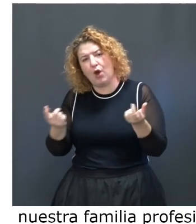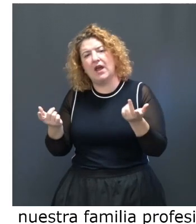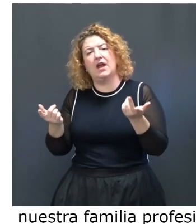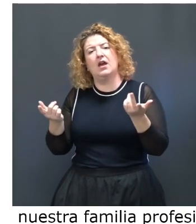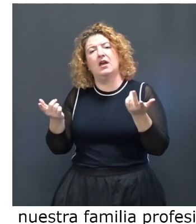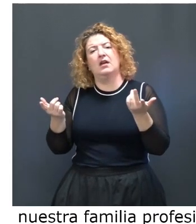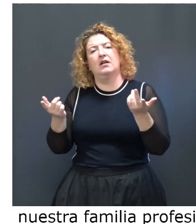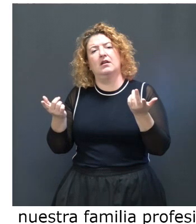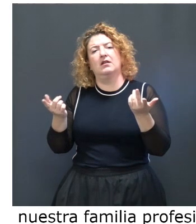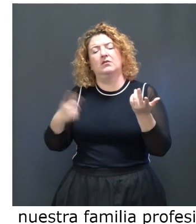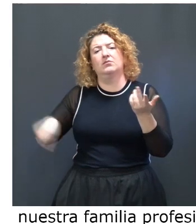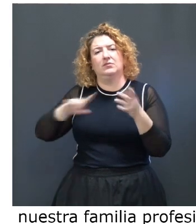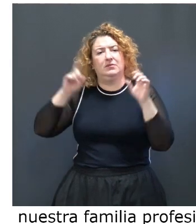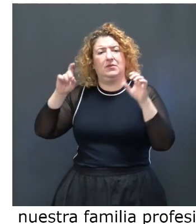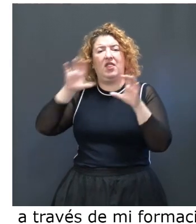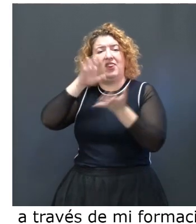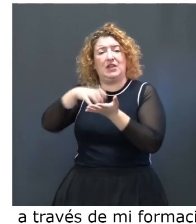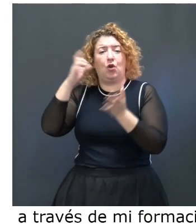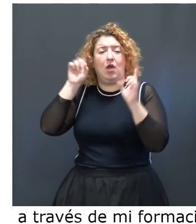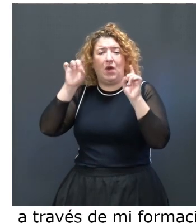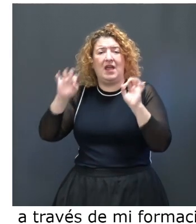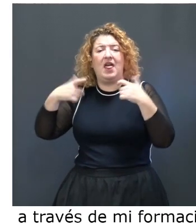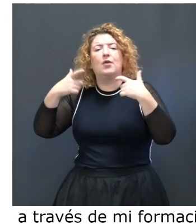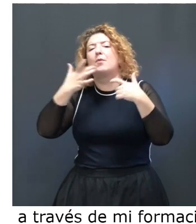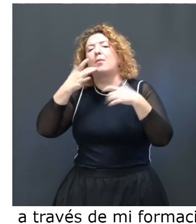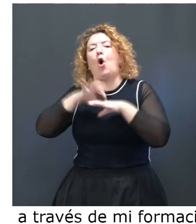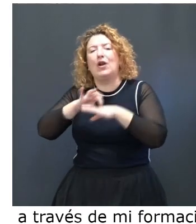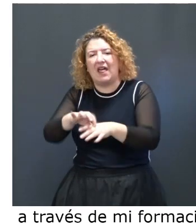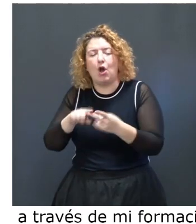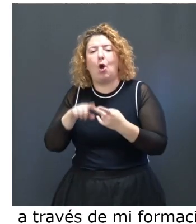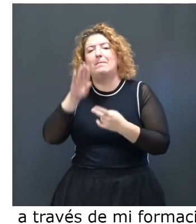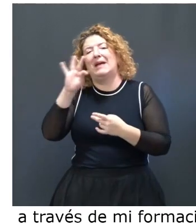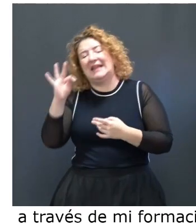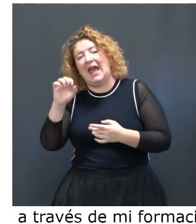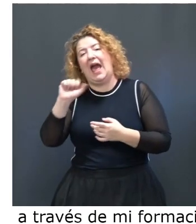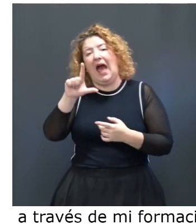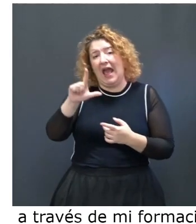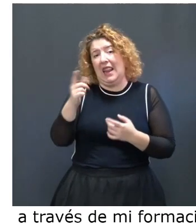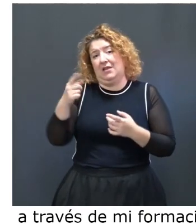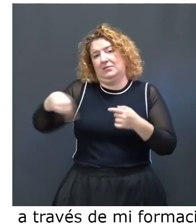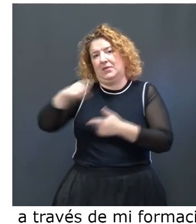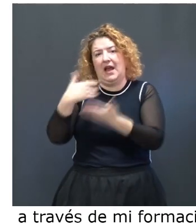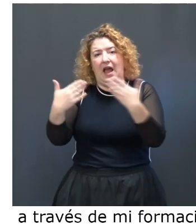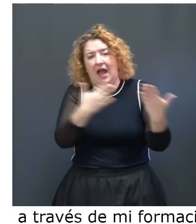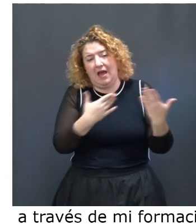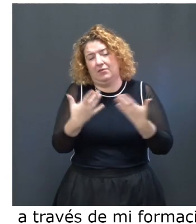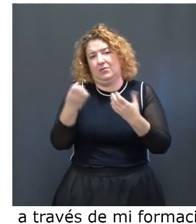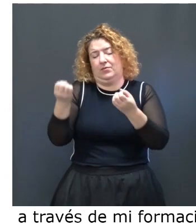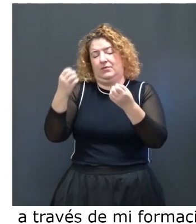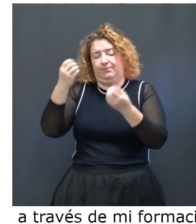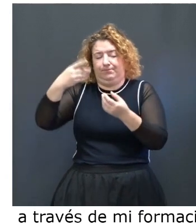con los especialistas en inclusión en los centros educativos, departamentos de orientación, PTs, ALs. Y entonces, yendo al tema de las barreras,